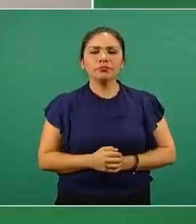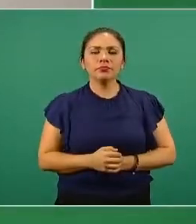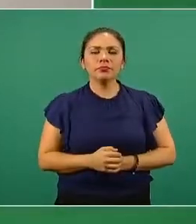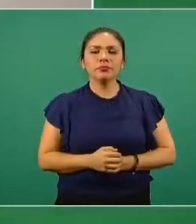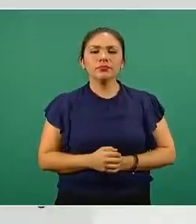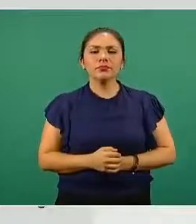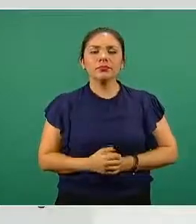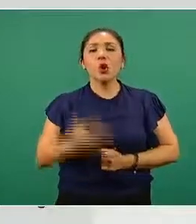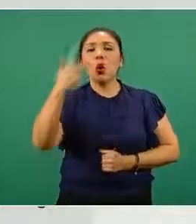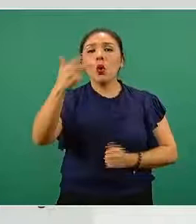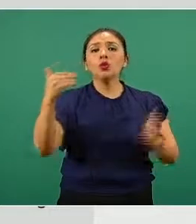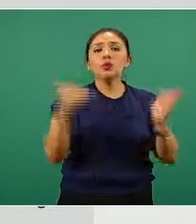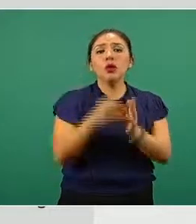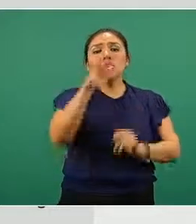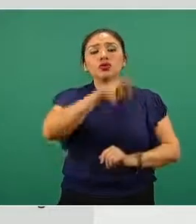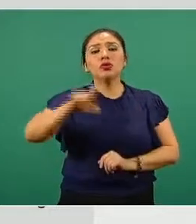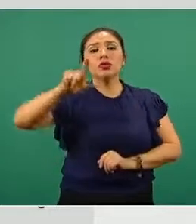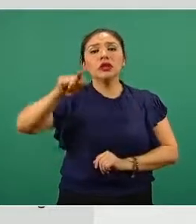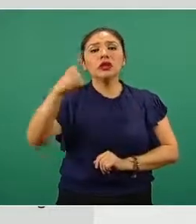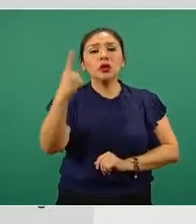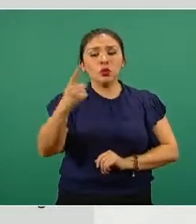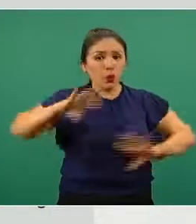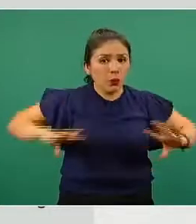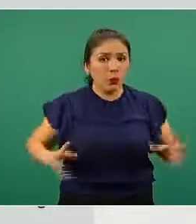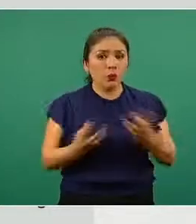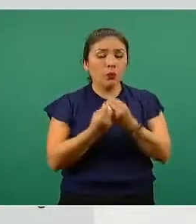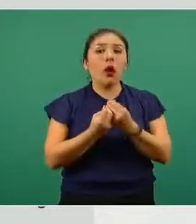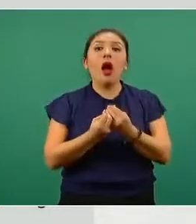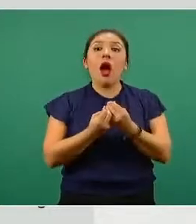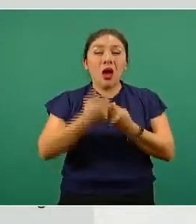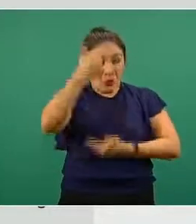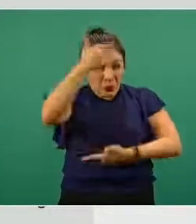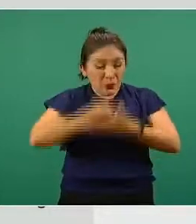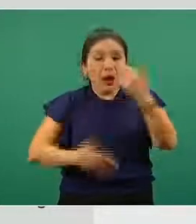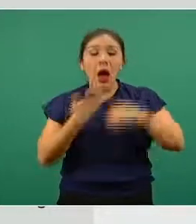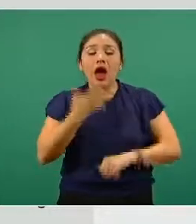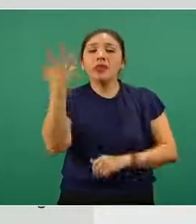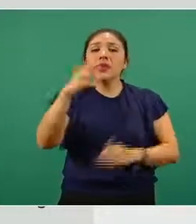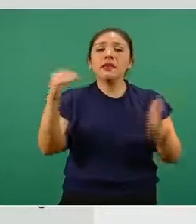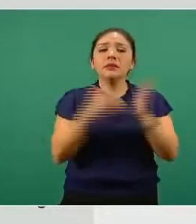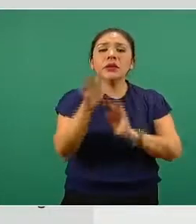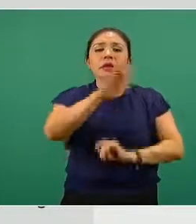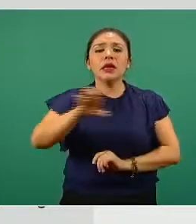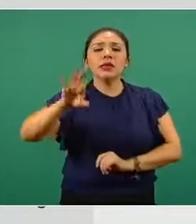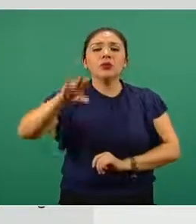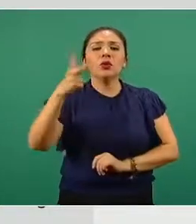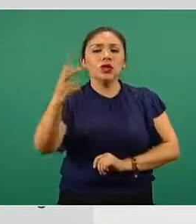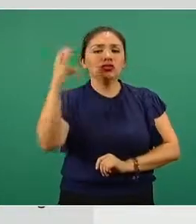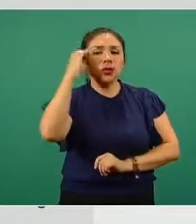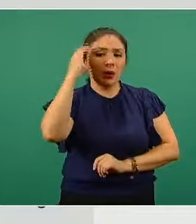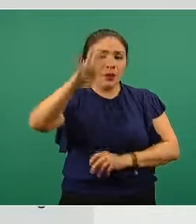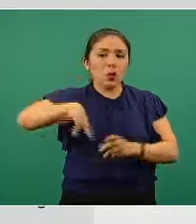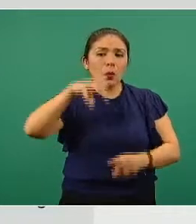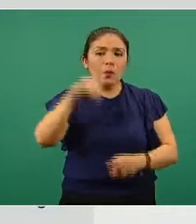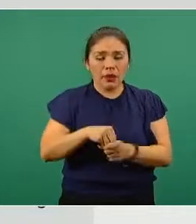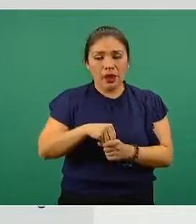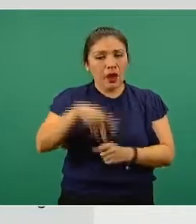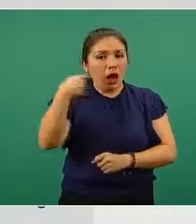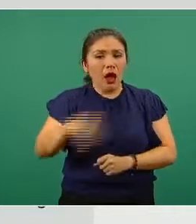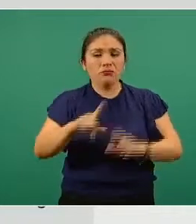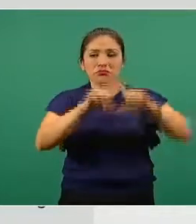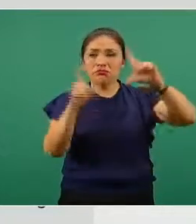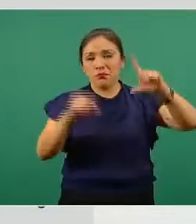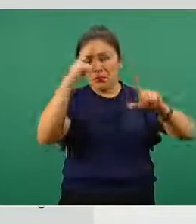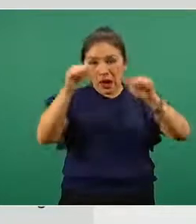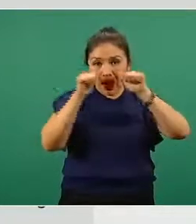a 8.871 del total de 10.552 camas totales en toda la red